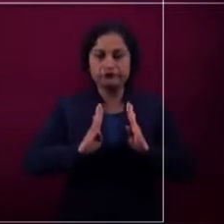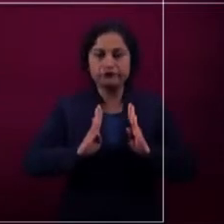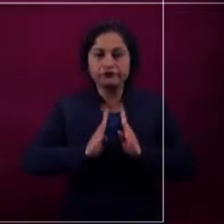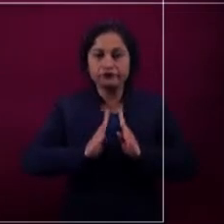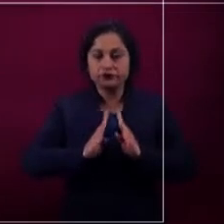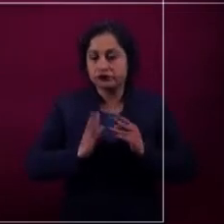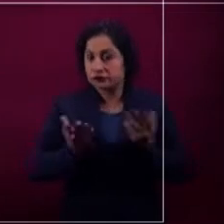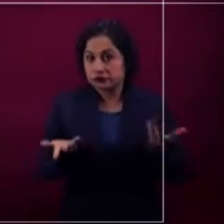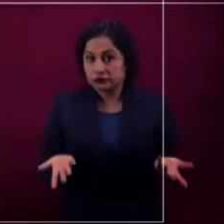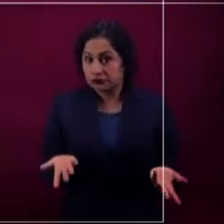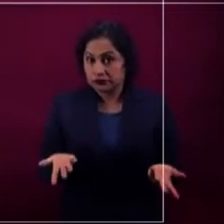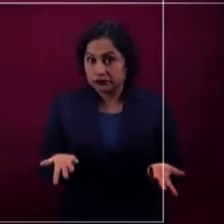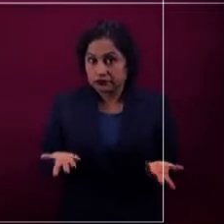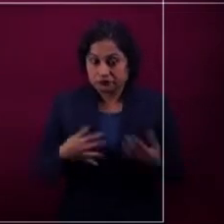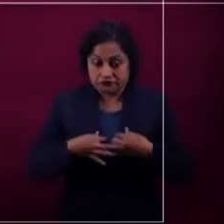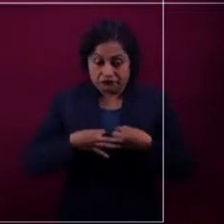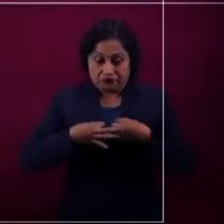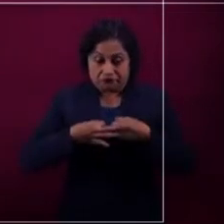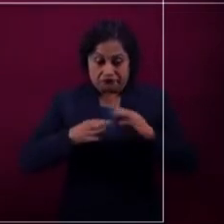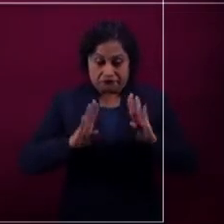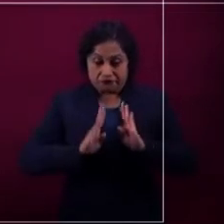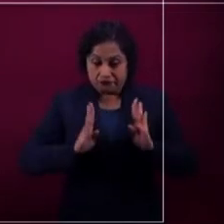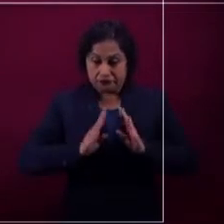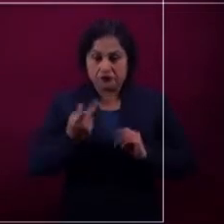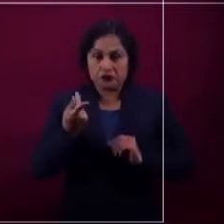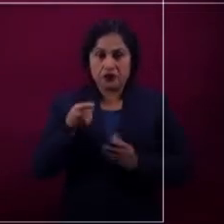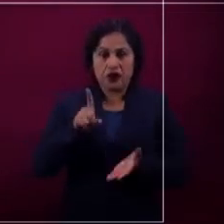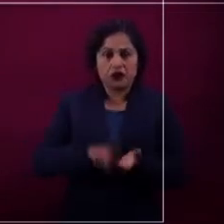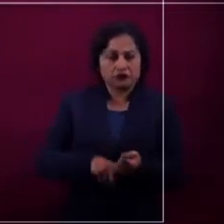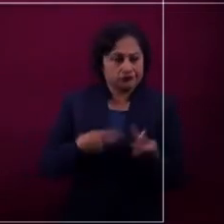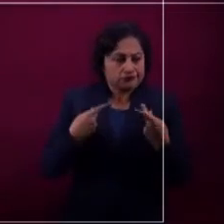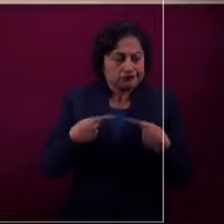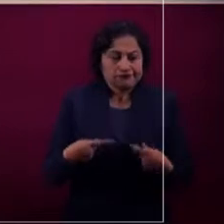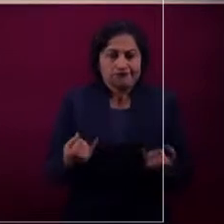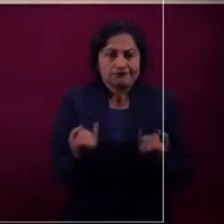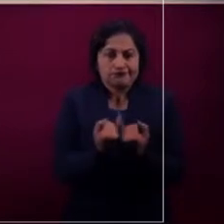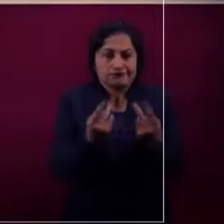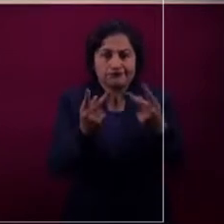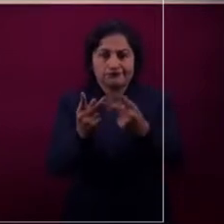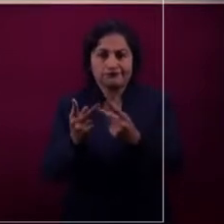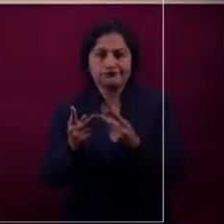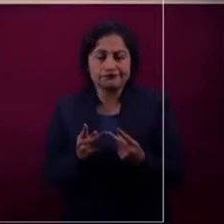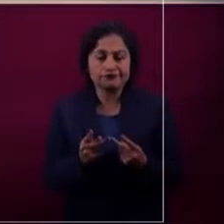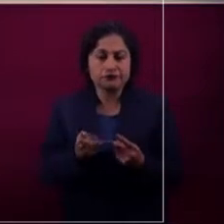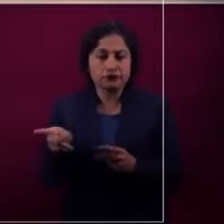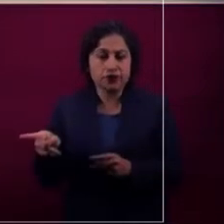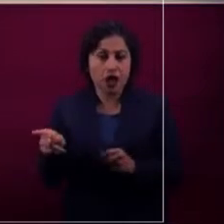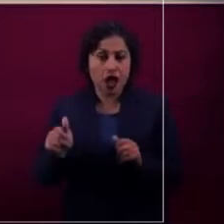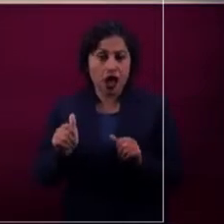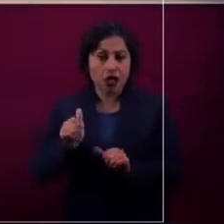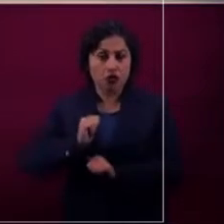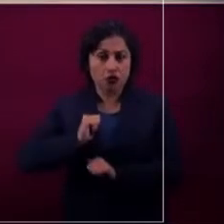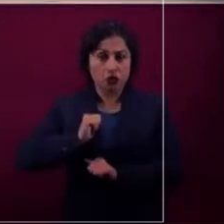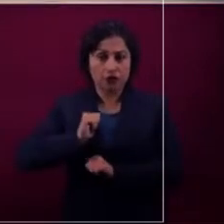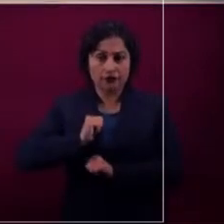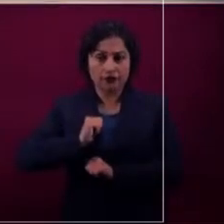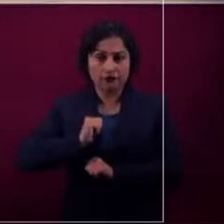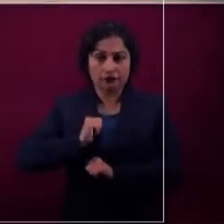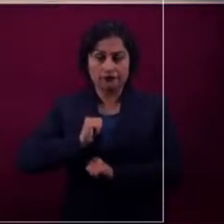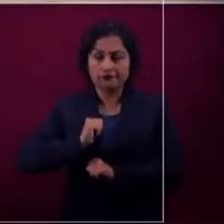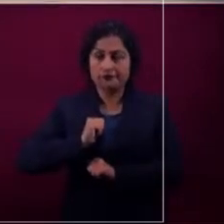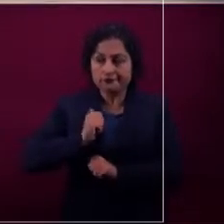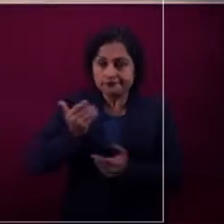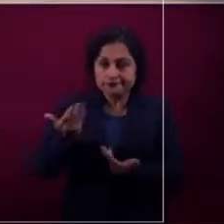actúa a partir de las órdenes que se